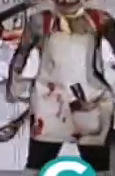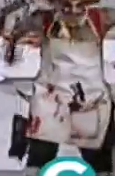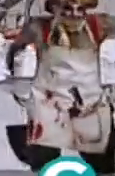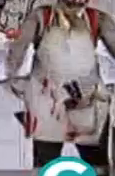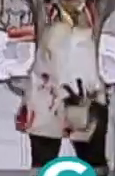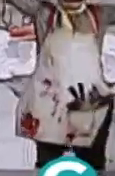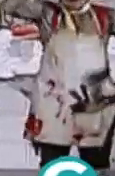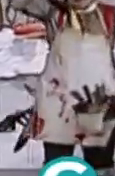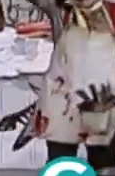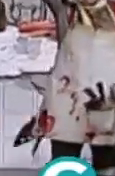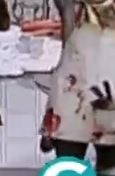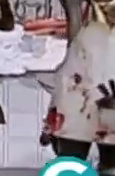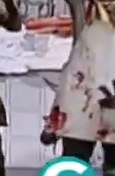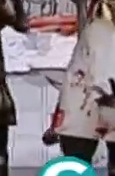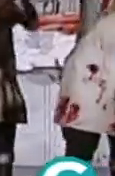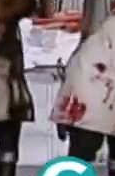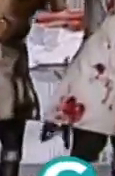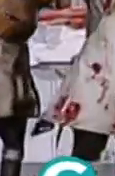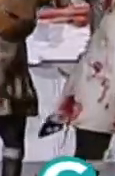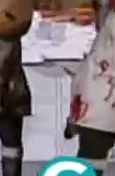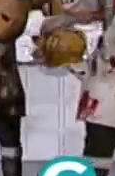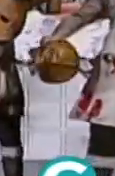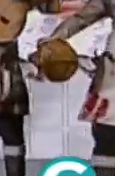soñando, soñando.